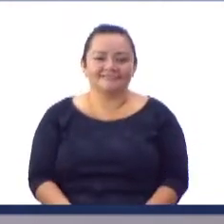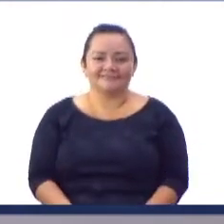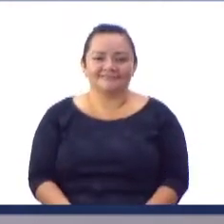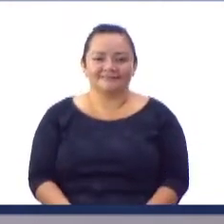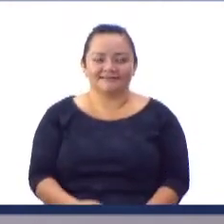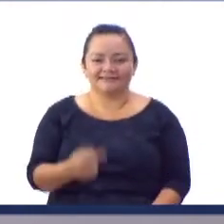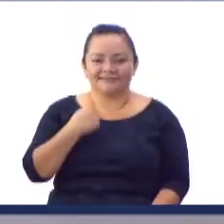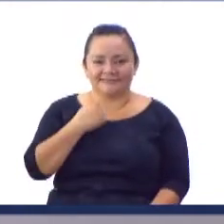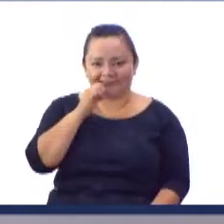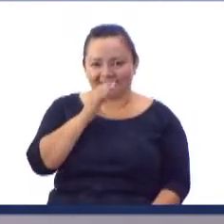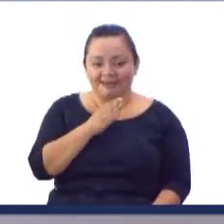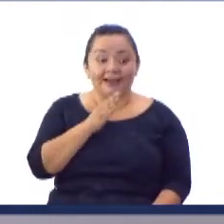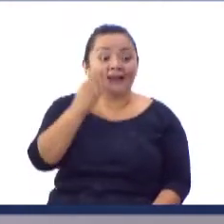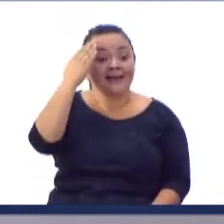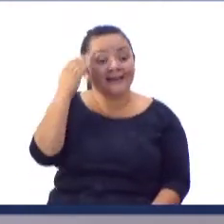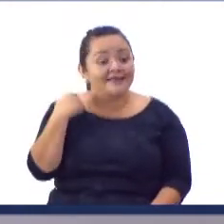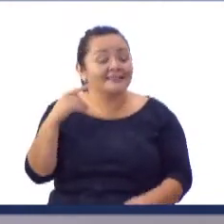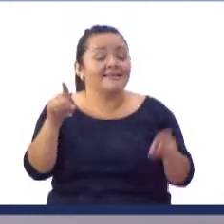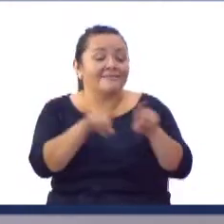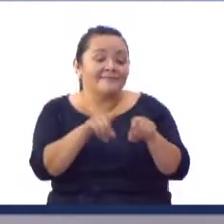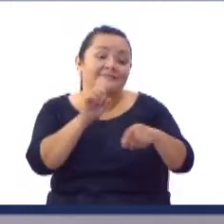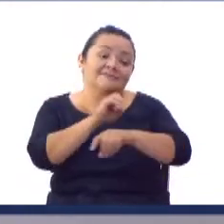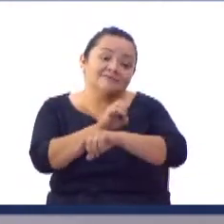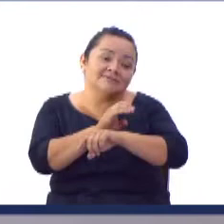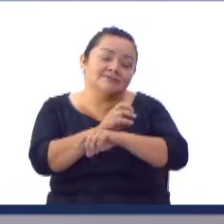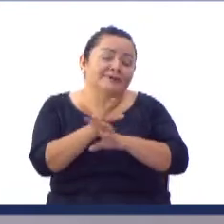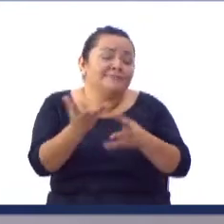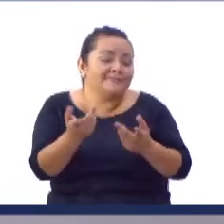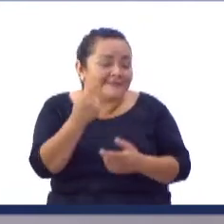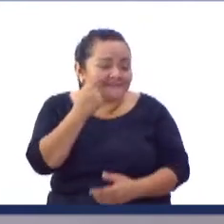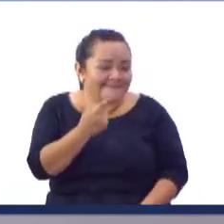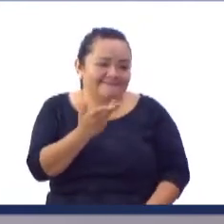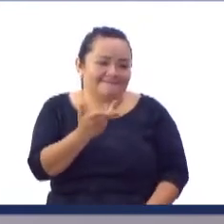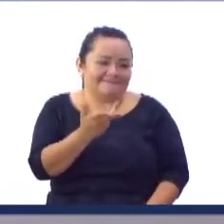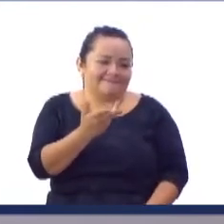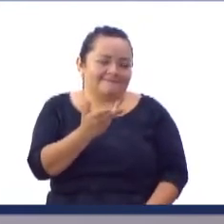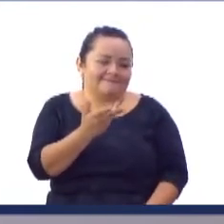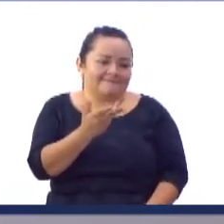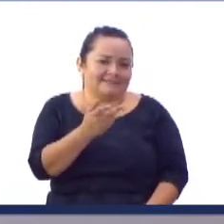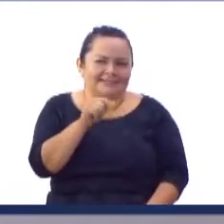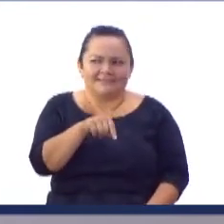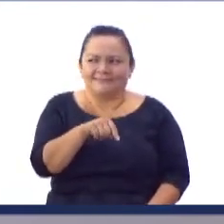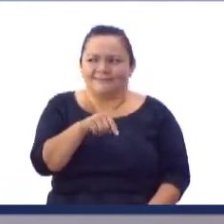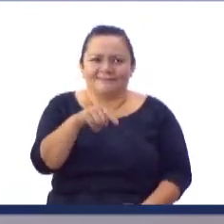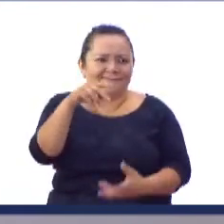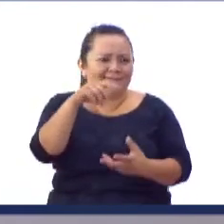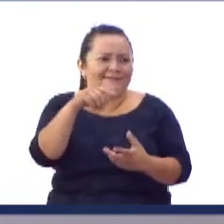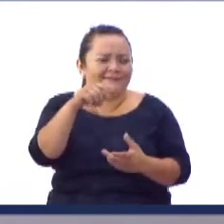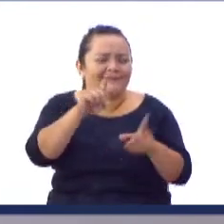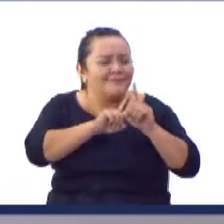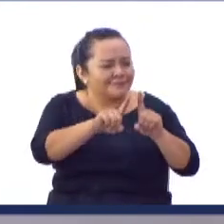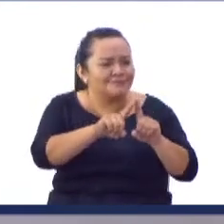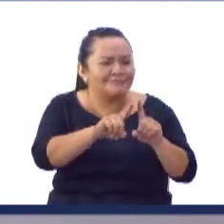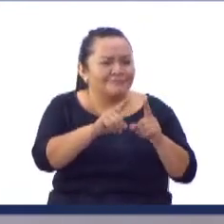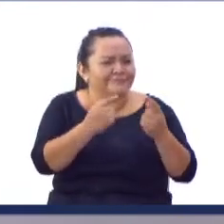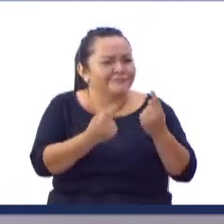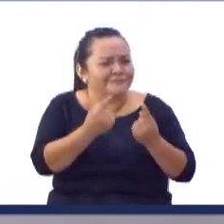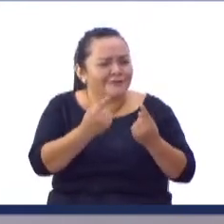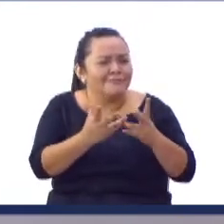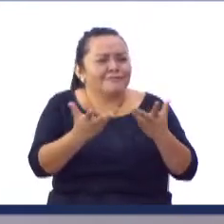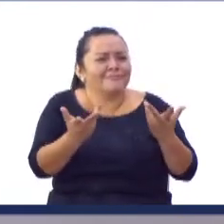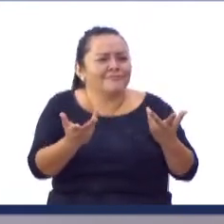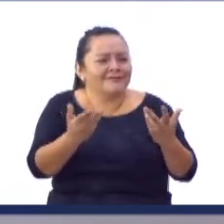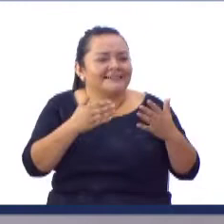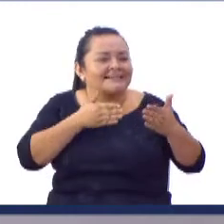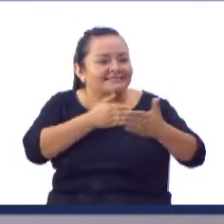y le digo yo hermana pero porque mire y si esto va en el rumbo correcto y por